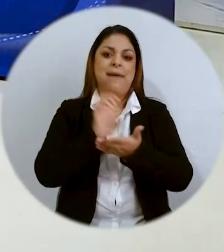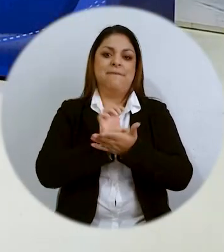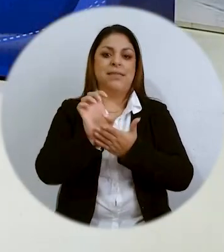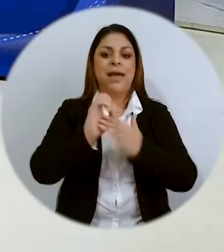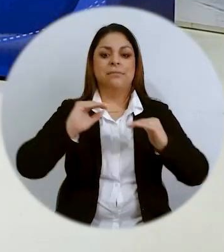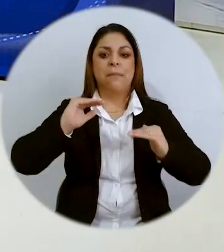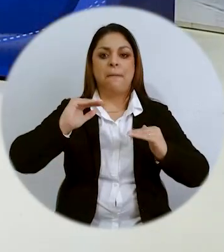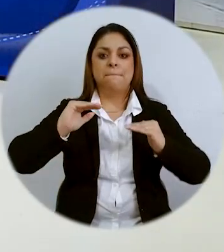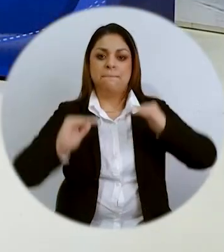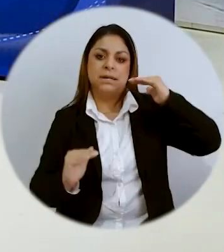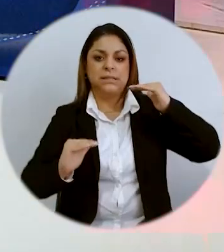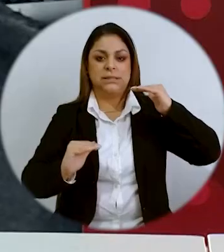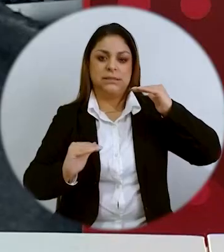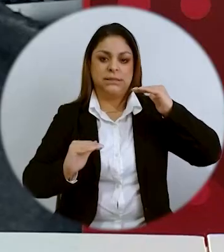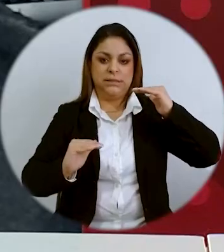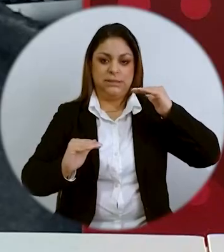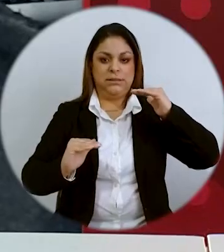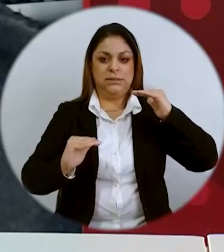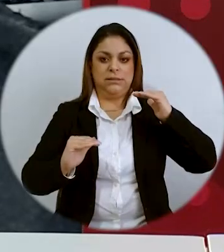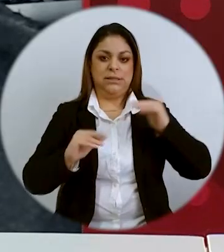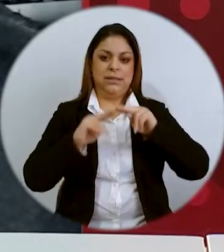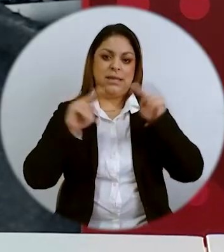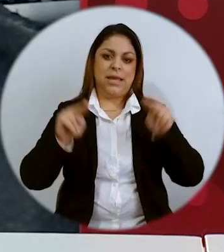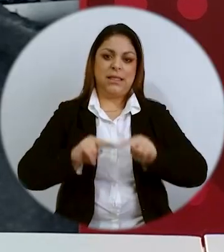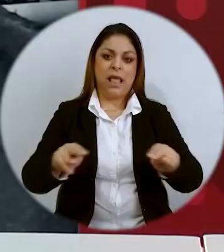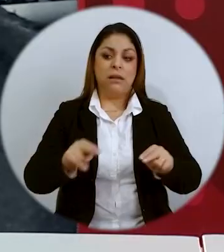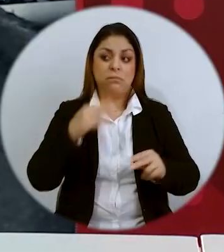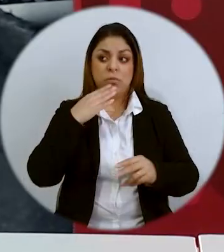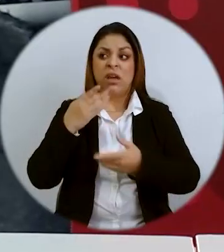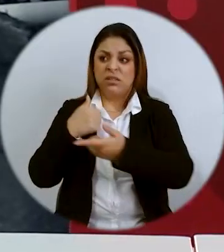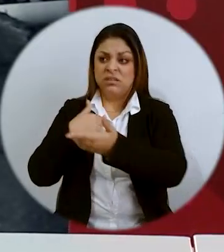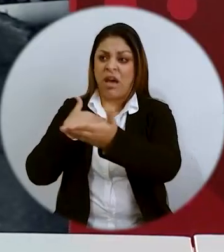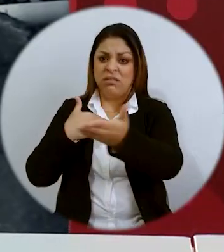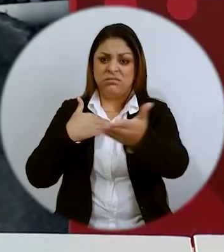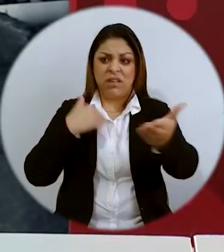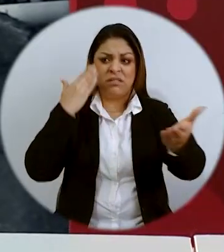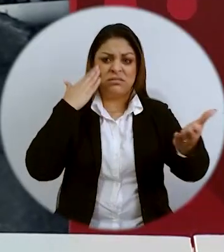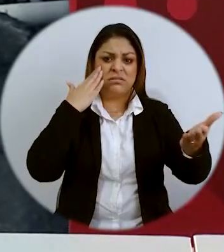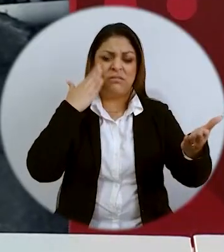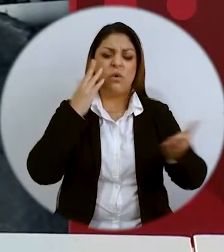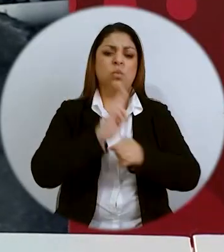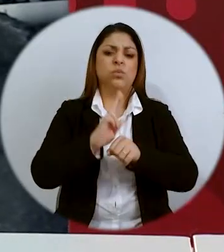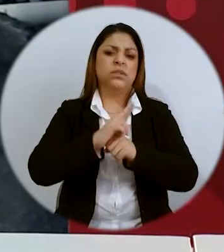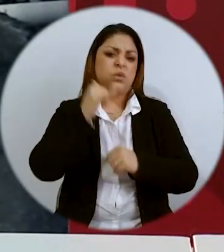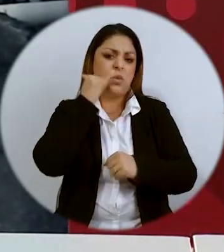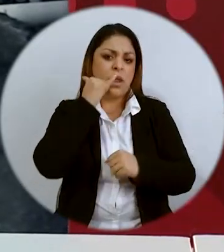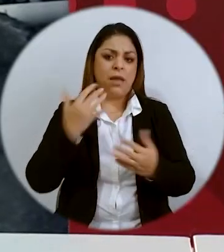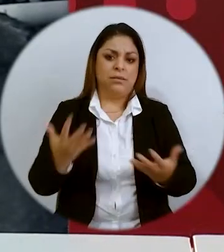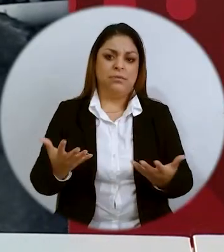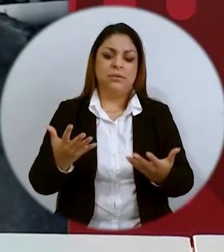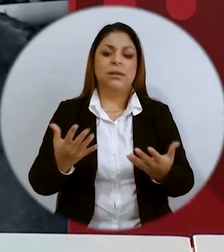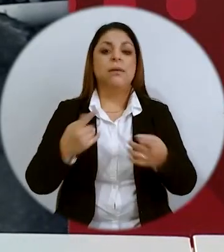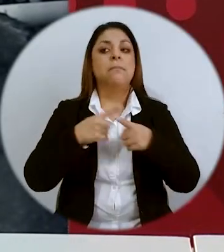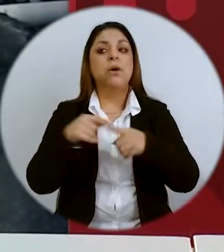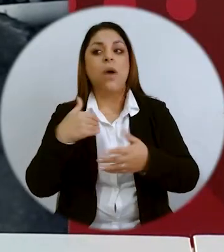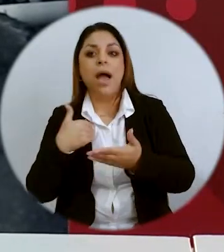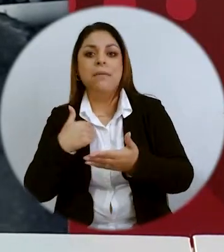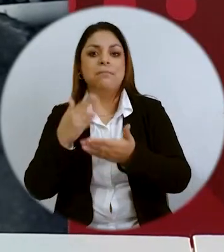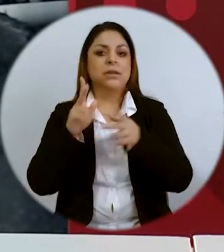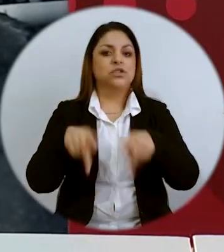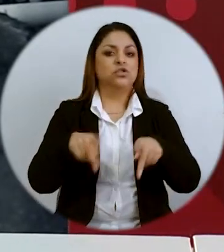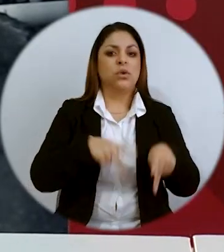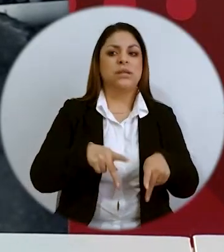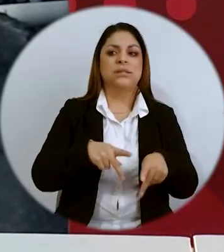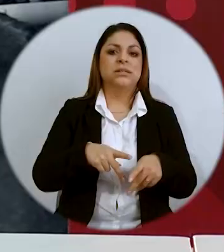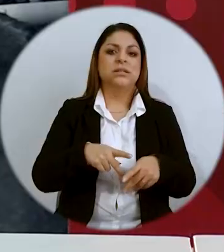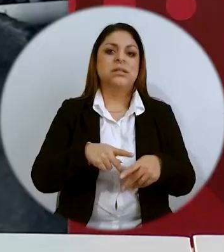digital, ¿verdad? Porque todos podemos saber cómo se usa el teléfono celular, pero hay gente que